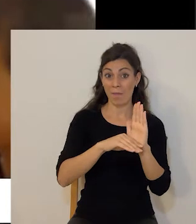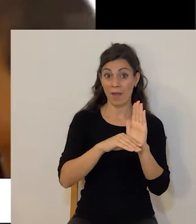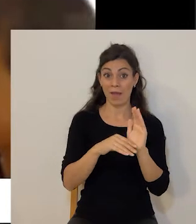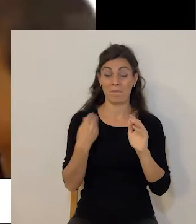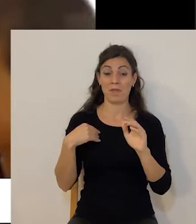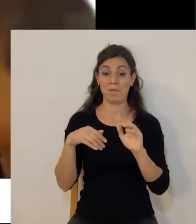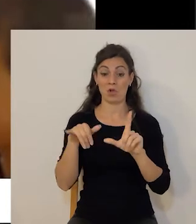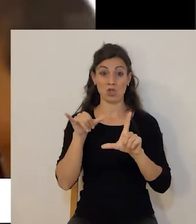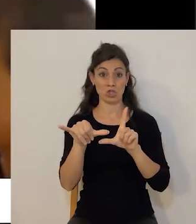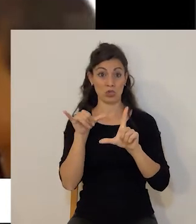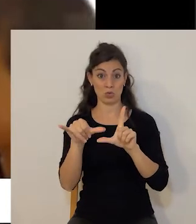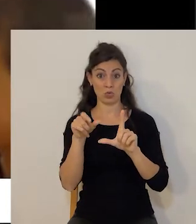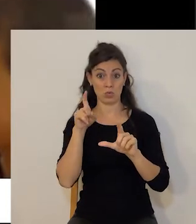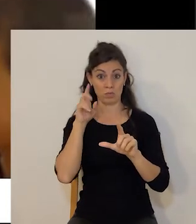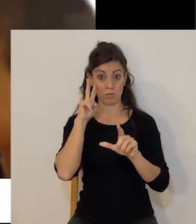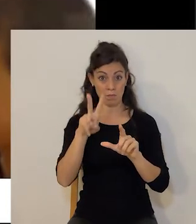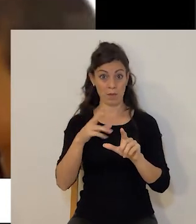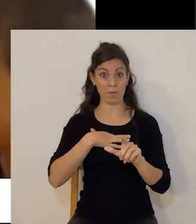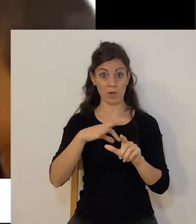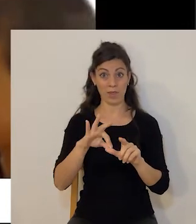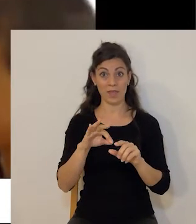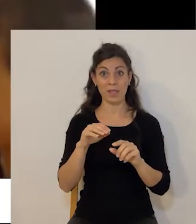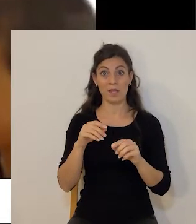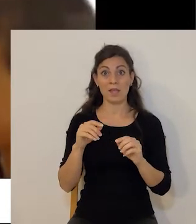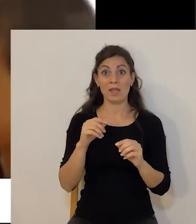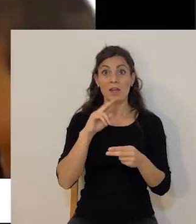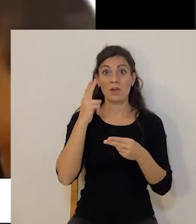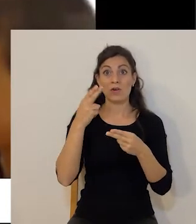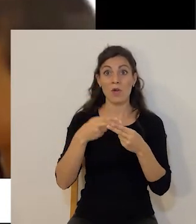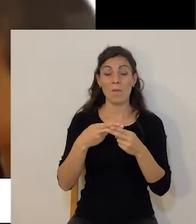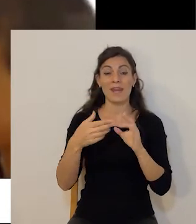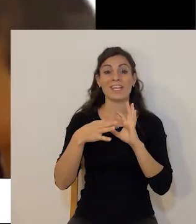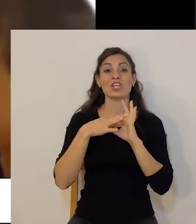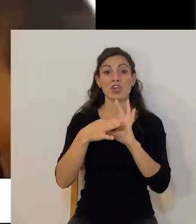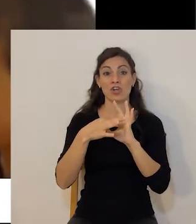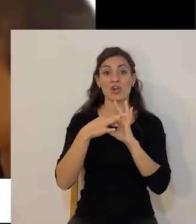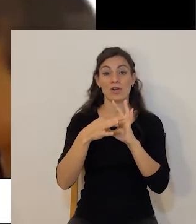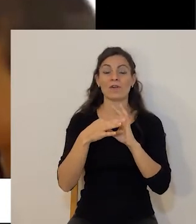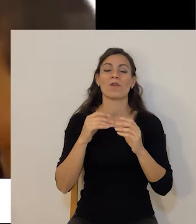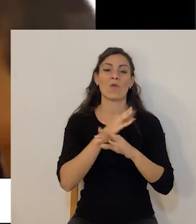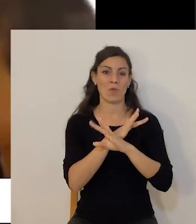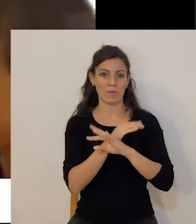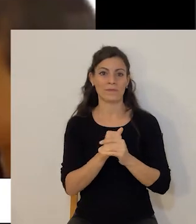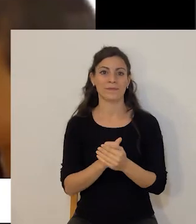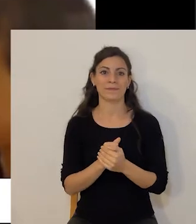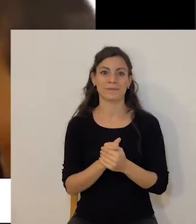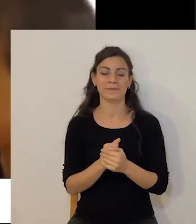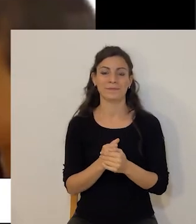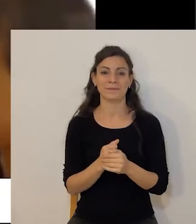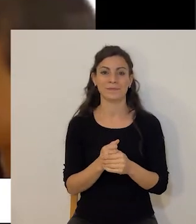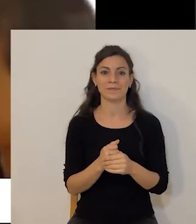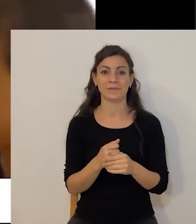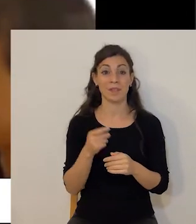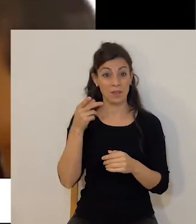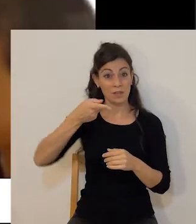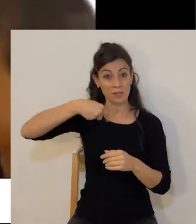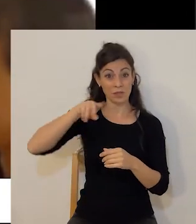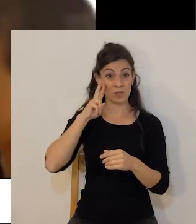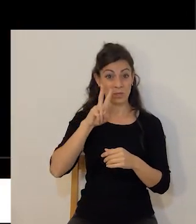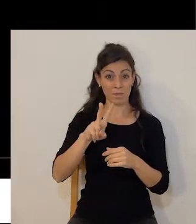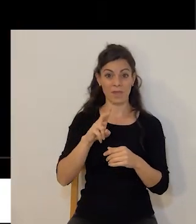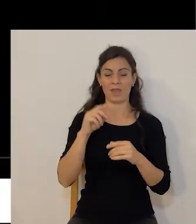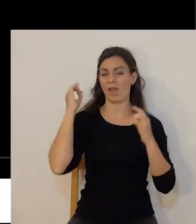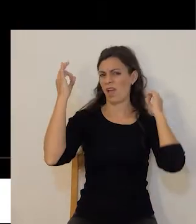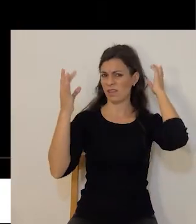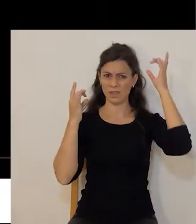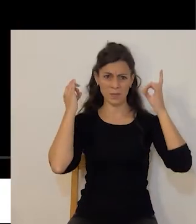YouTube. En YouTube podéis poner Conectar Jugando, al final se os pasarán los enlaces, en el que, bueno, veréis que desarrollamos